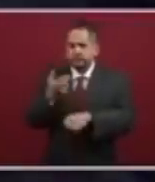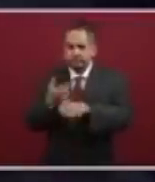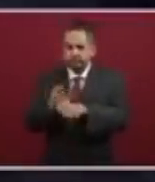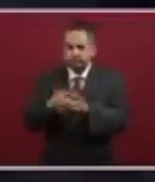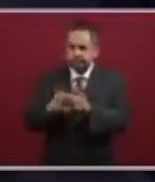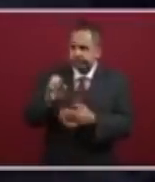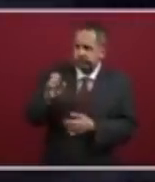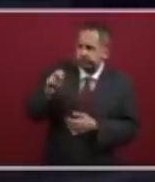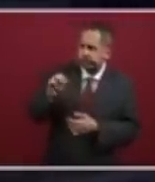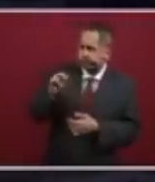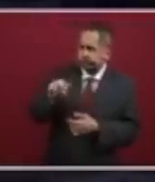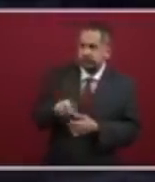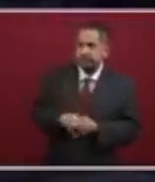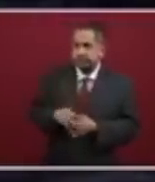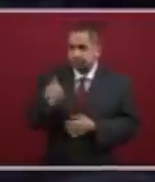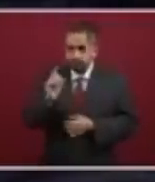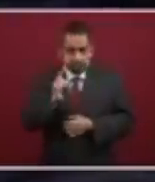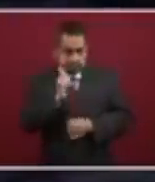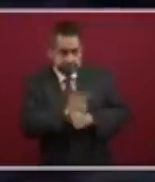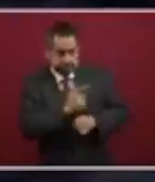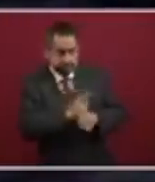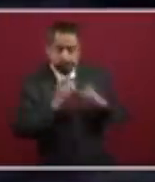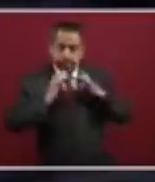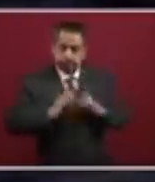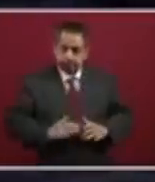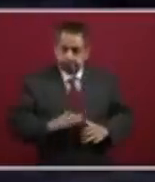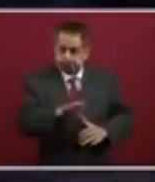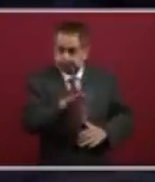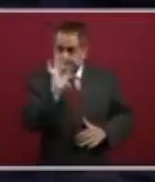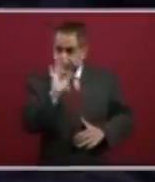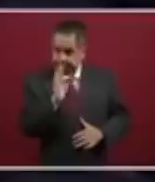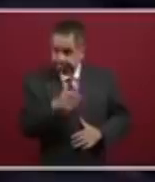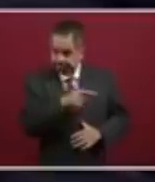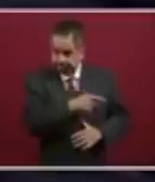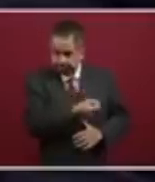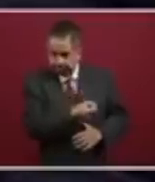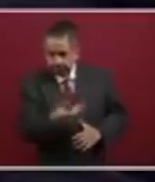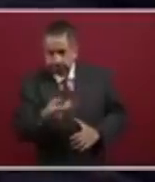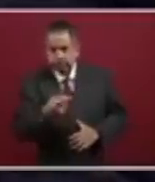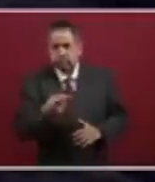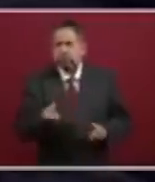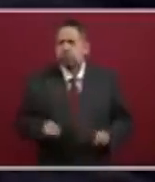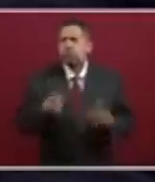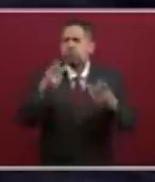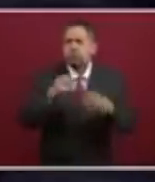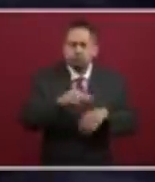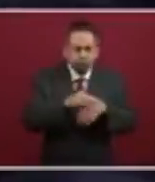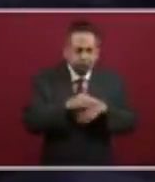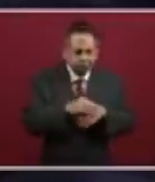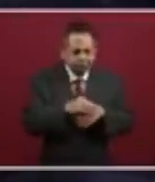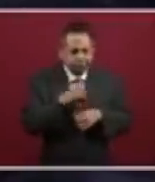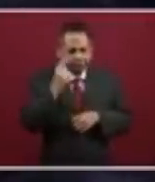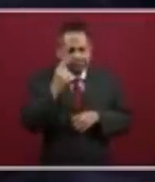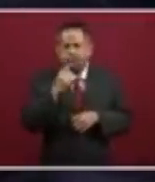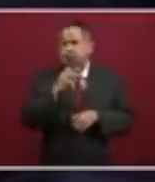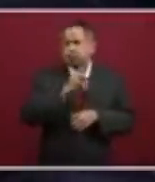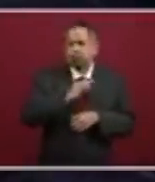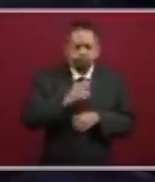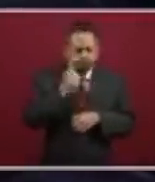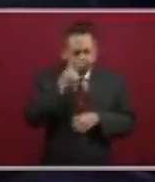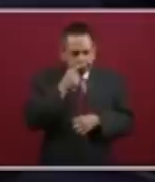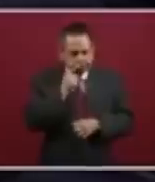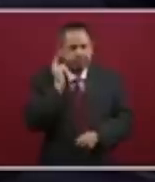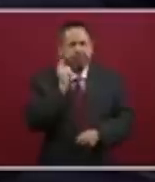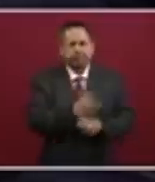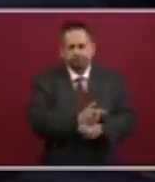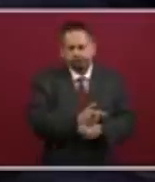estos restos que ya detectaron, que ya localizaron, ¿cuántos son científicamente identificables y por